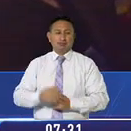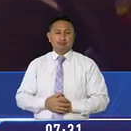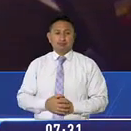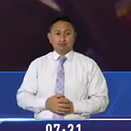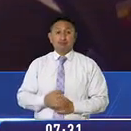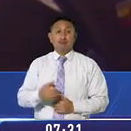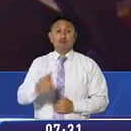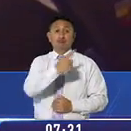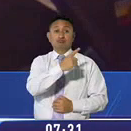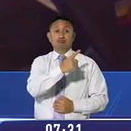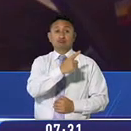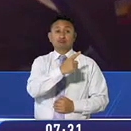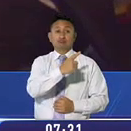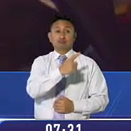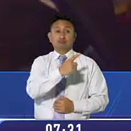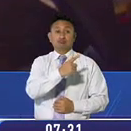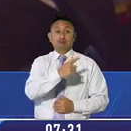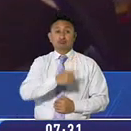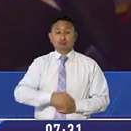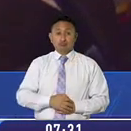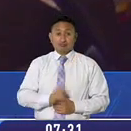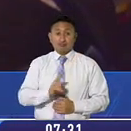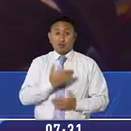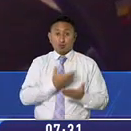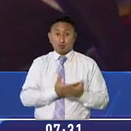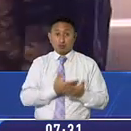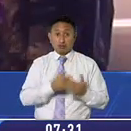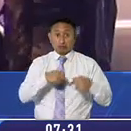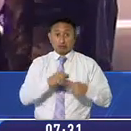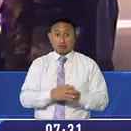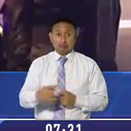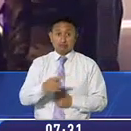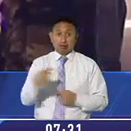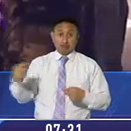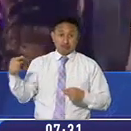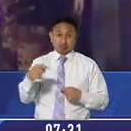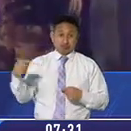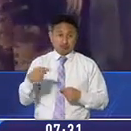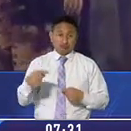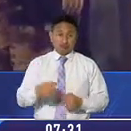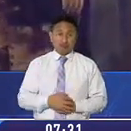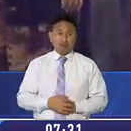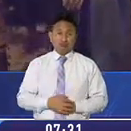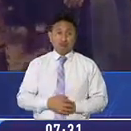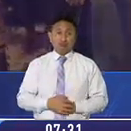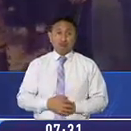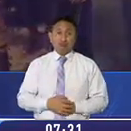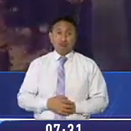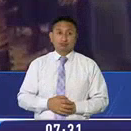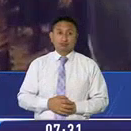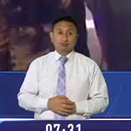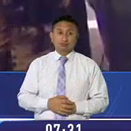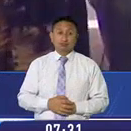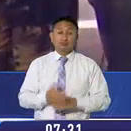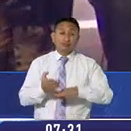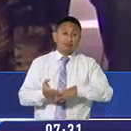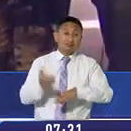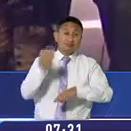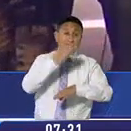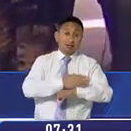que queda en varias partes de los automotores impactados por los proyectiles. Momentos en los cuales, antes de coger el